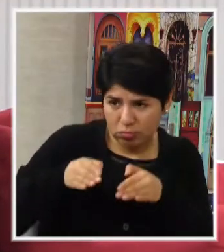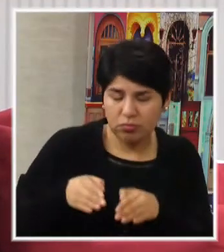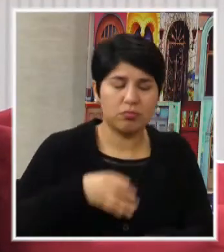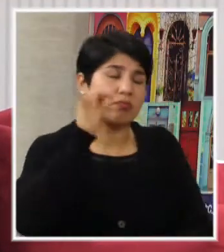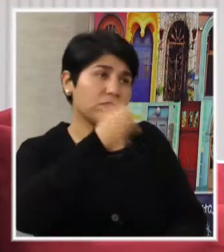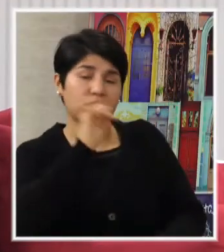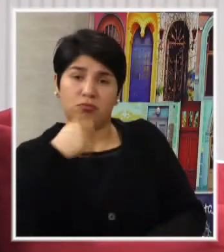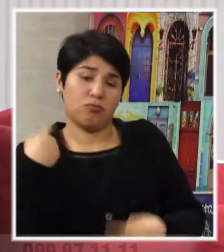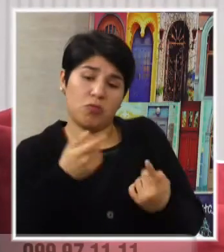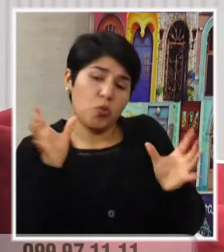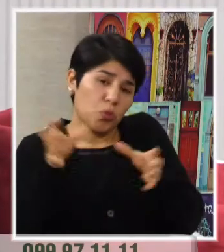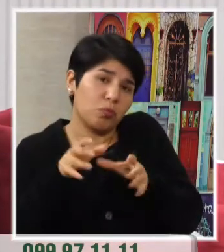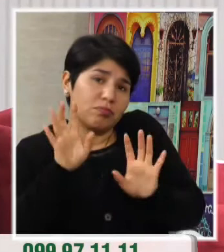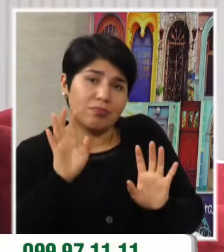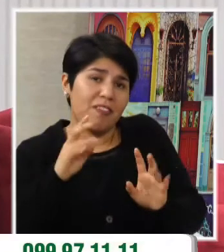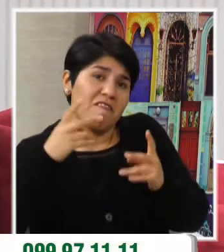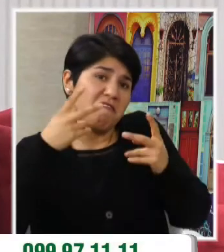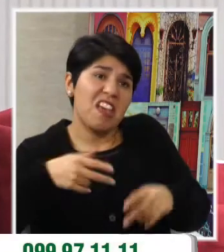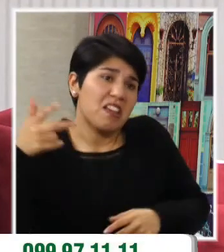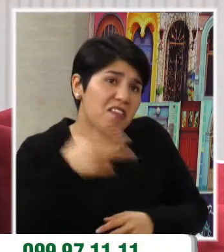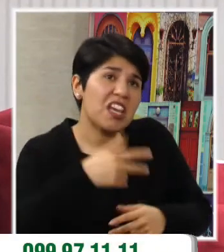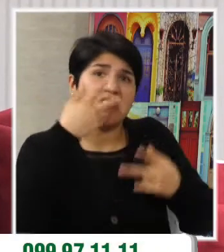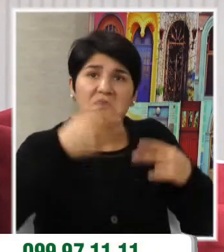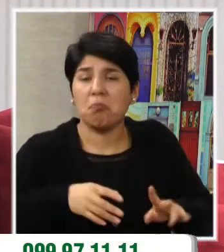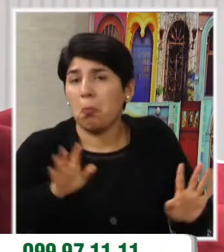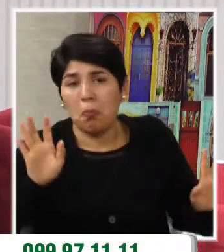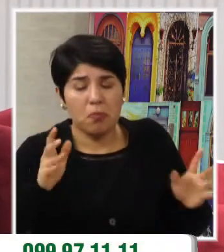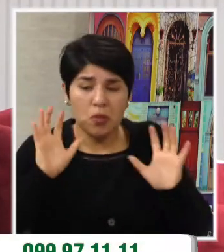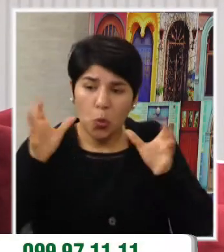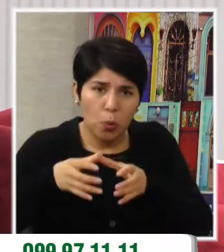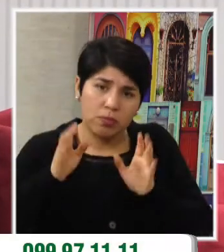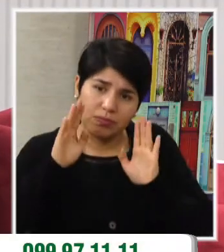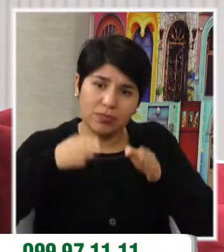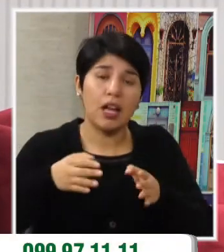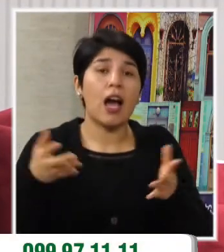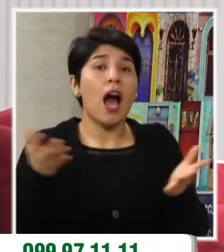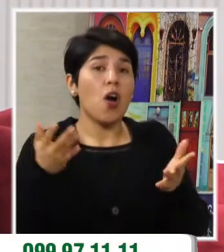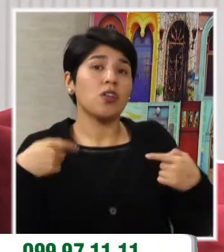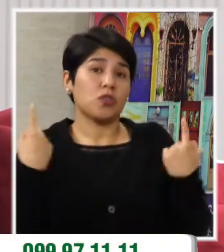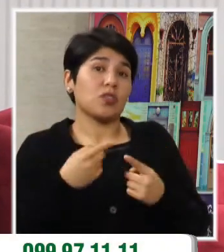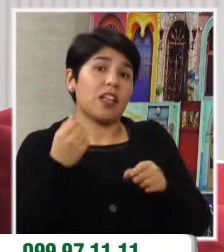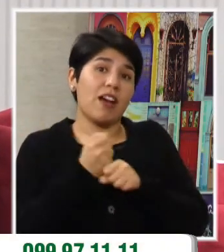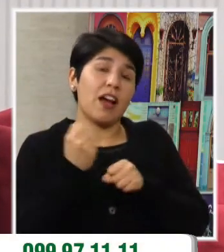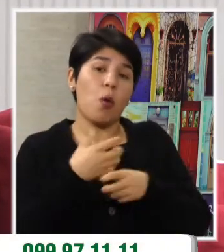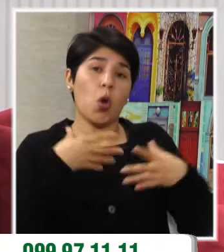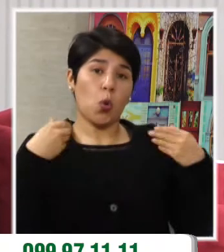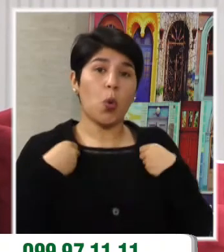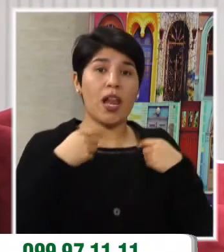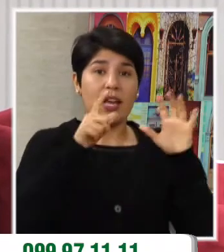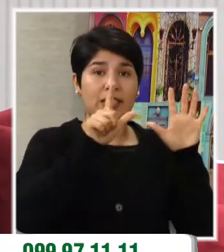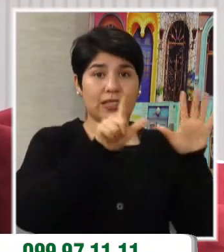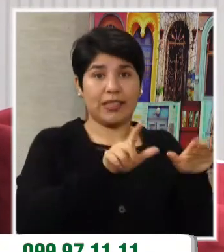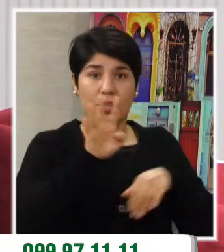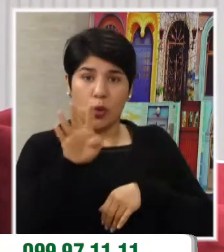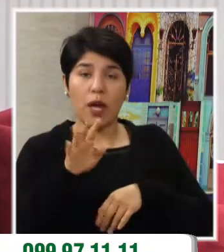en este momento también estamos trabajando muchísimo con las escuelas con la escuela 79 con la escuela 84